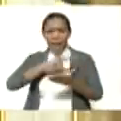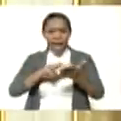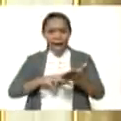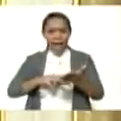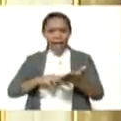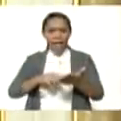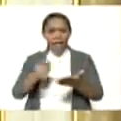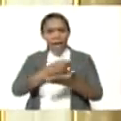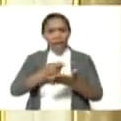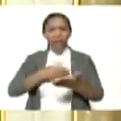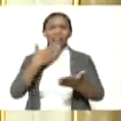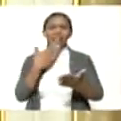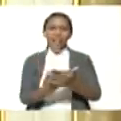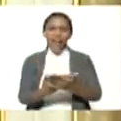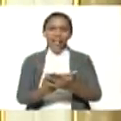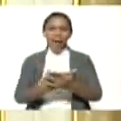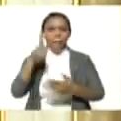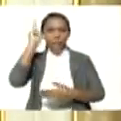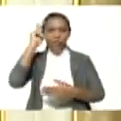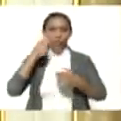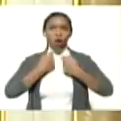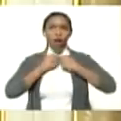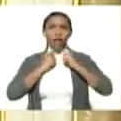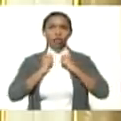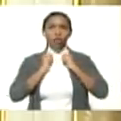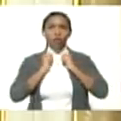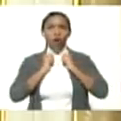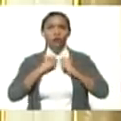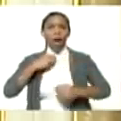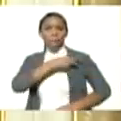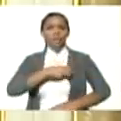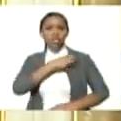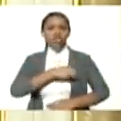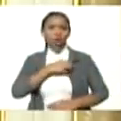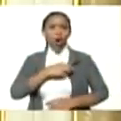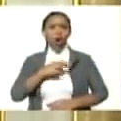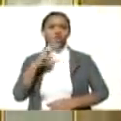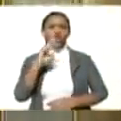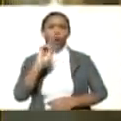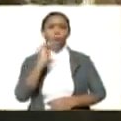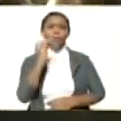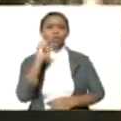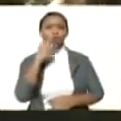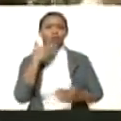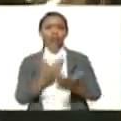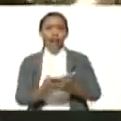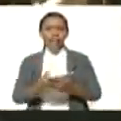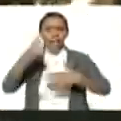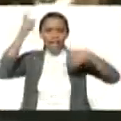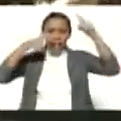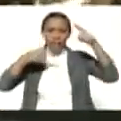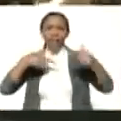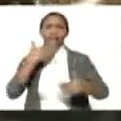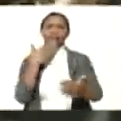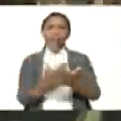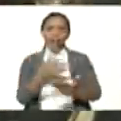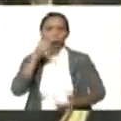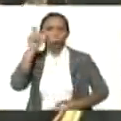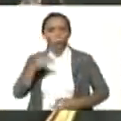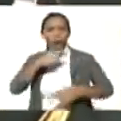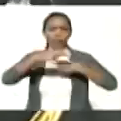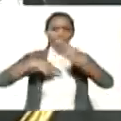escribir gracias al profe Aristóbulo Isturi en la misión Robinson, gracias a Chávez, gracias a Otaiza, gracias a la